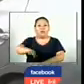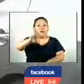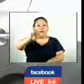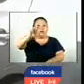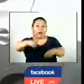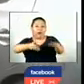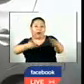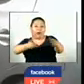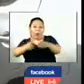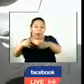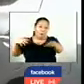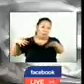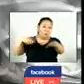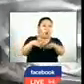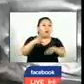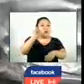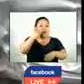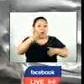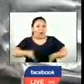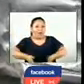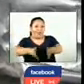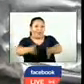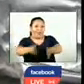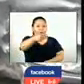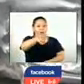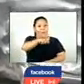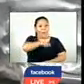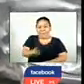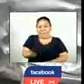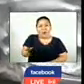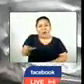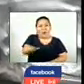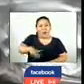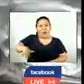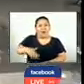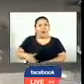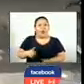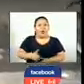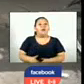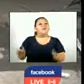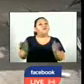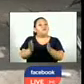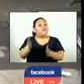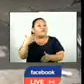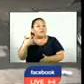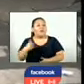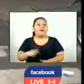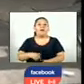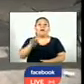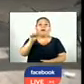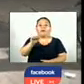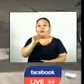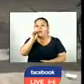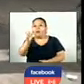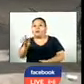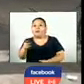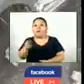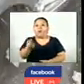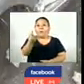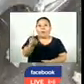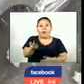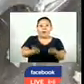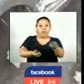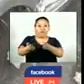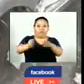choque se dio en la avenida España a la altura del mercado San Miguelito en San Salvador. De acuerdo a las autoridades, el conductor